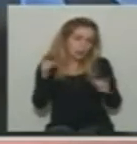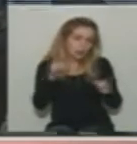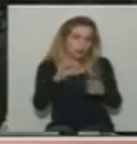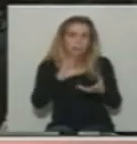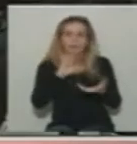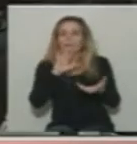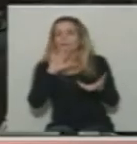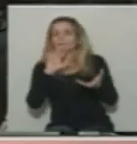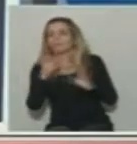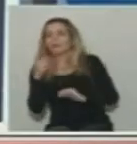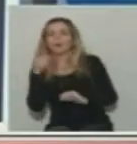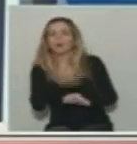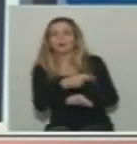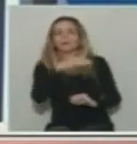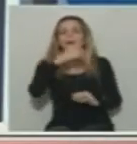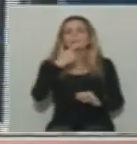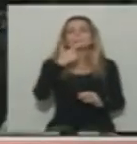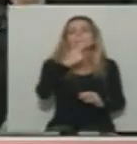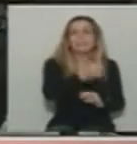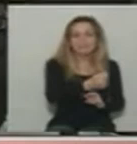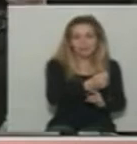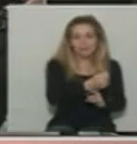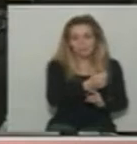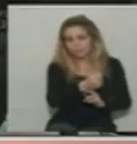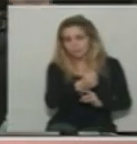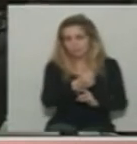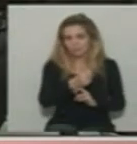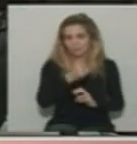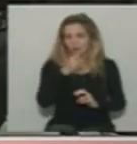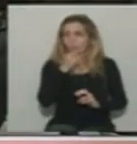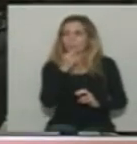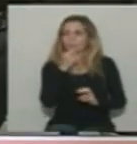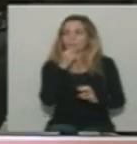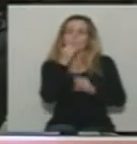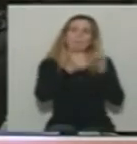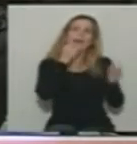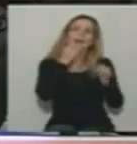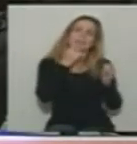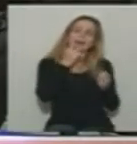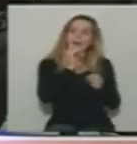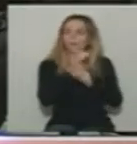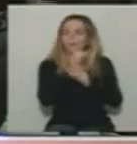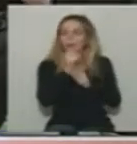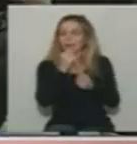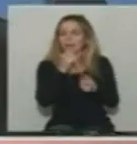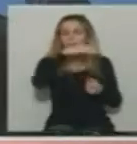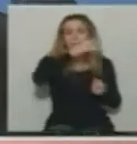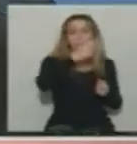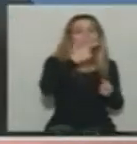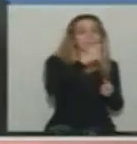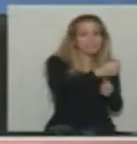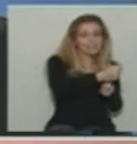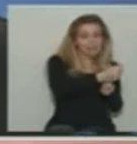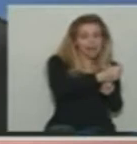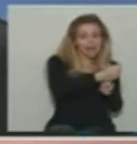simpático. Masismo más de lo mismo. Masismo más de lo mismo, como decir, Massa es Cristina, Massa es Kirchner. Bueno, masismo más de lo mismo. No, lo que está queriendo, no